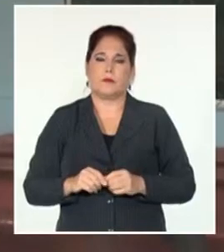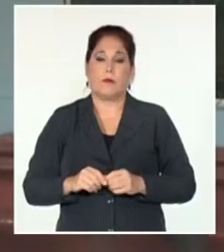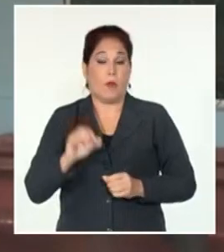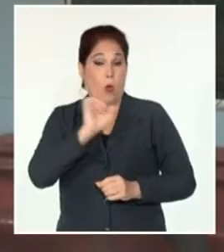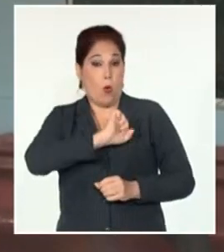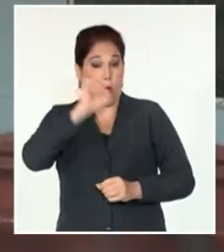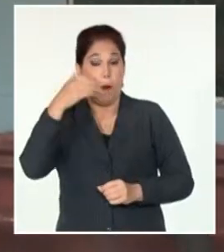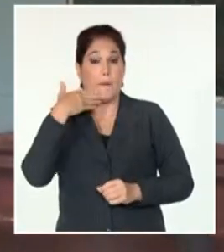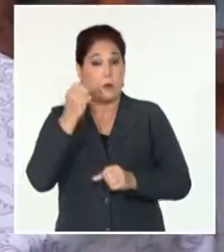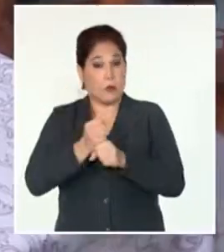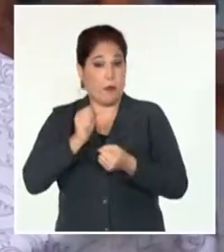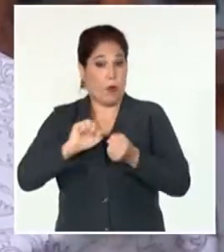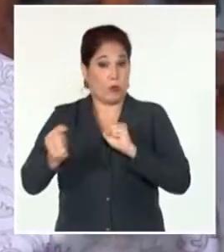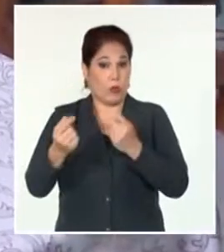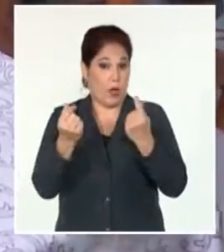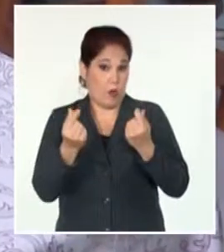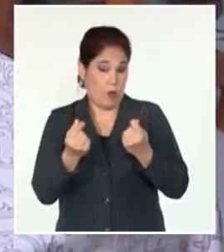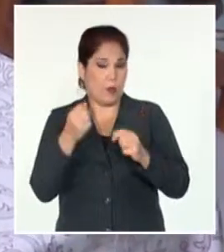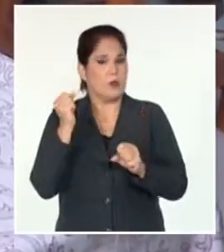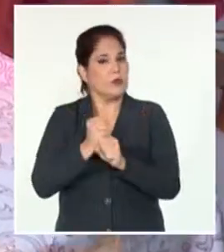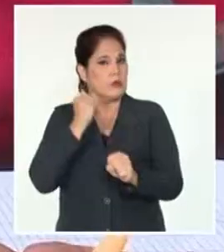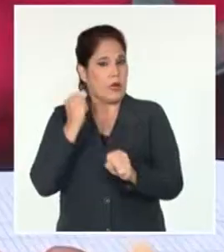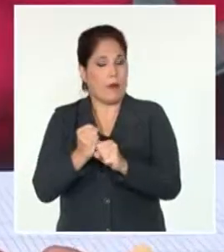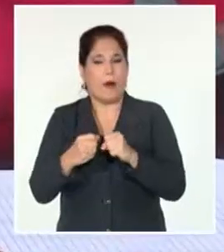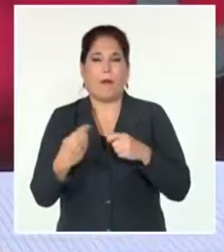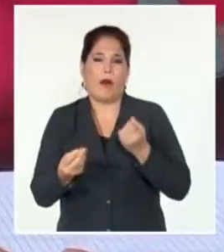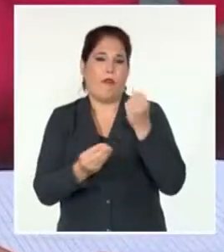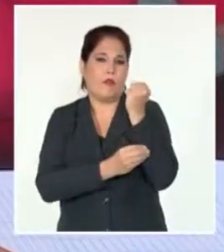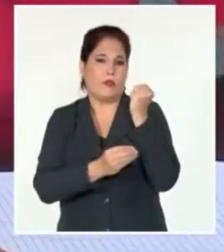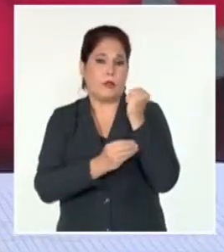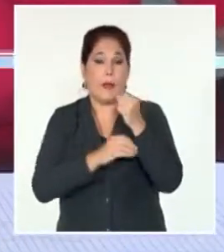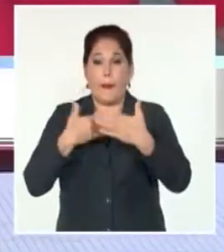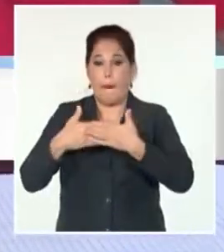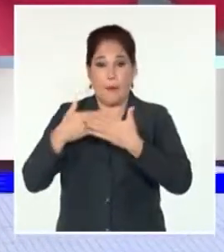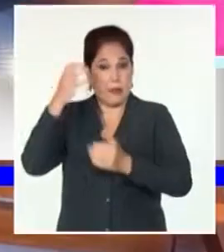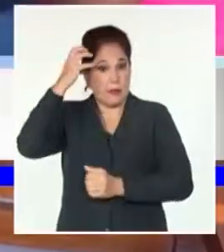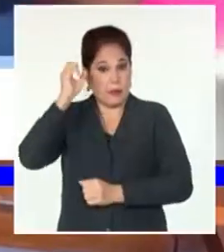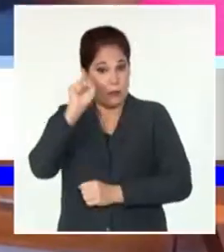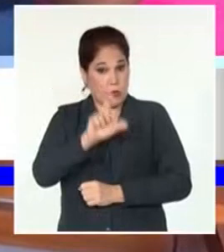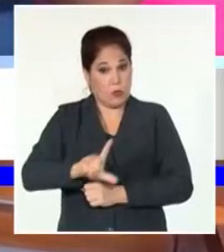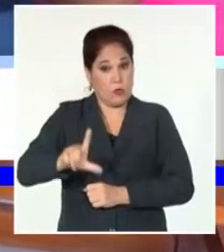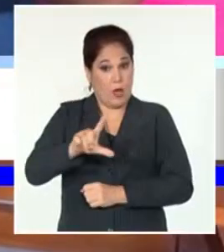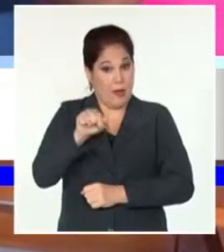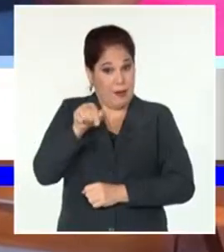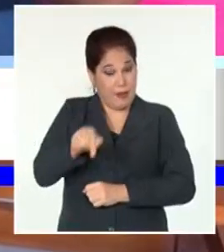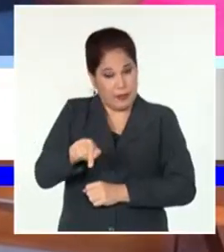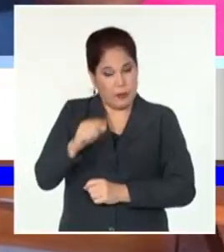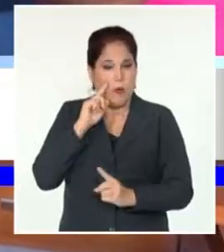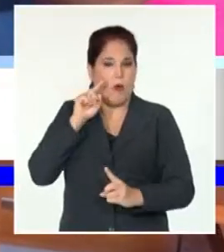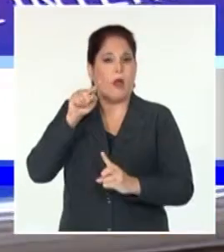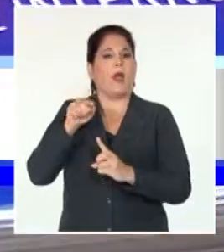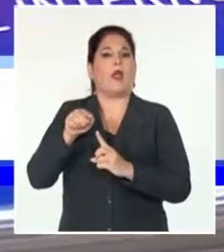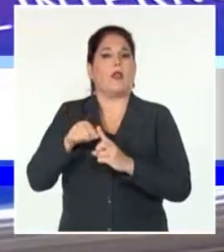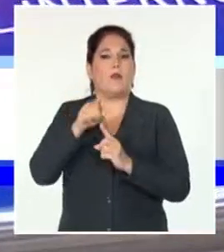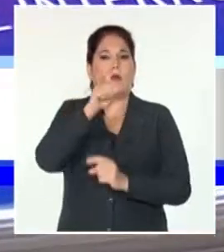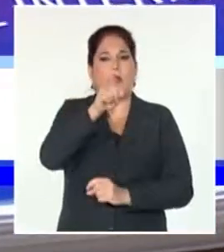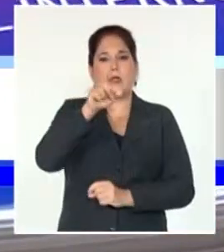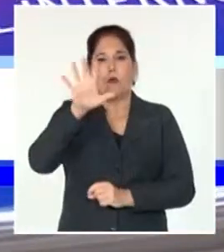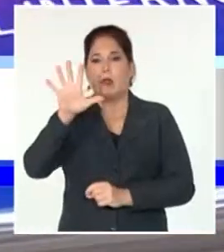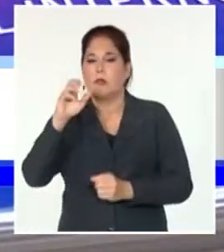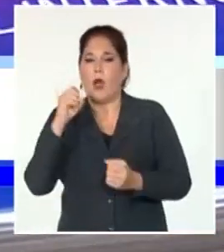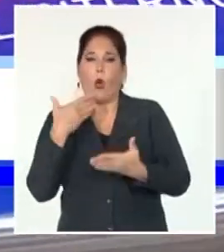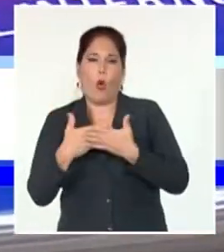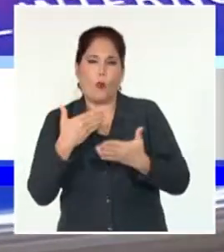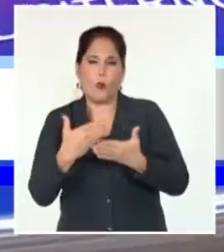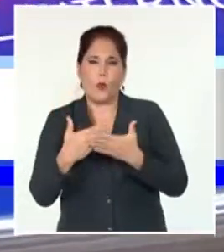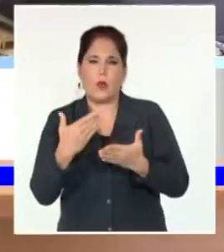eficacia en el control económico, trabajar por el fortalecimiento de la empresa estatal socialista, es objetivo de la decimoquinta comprobación